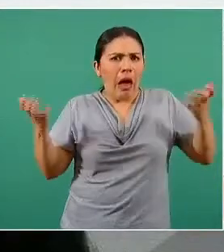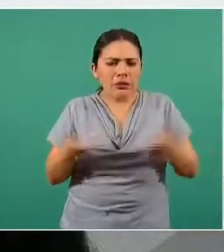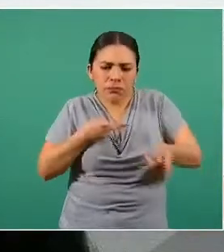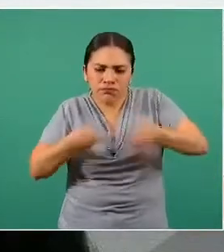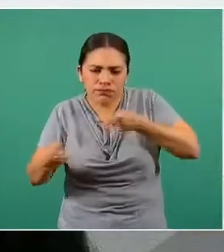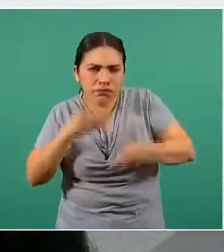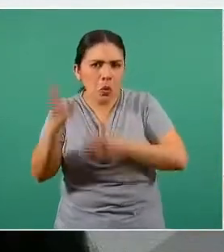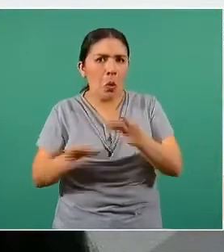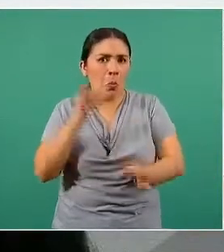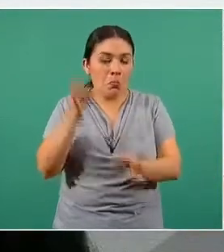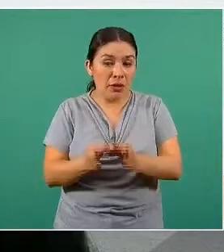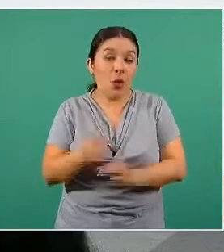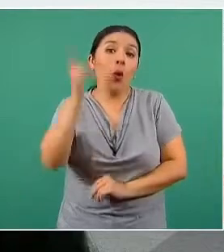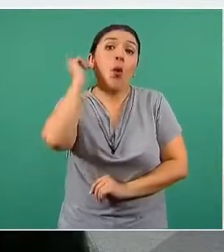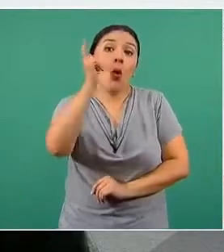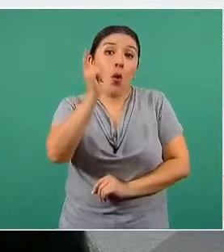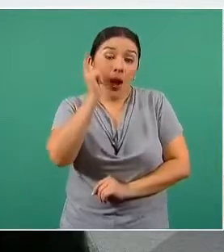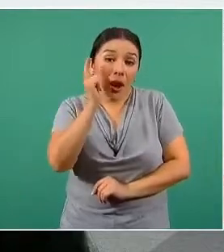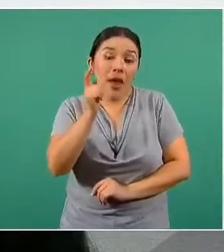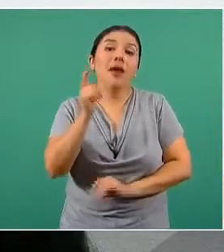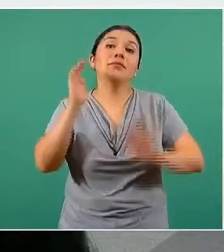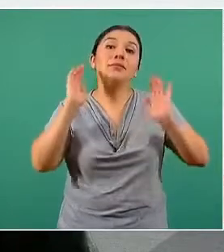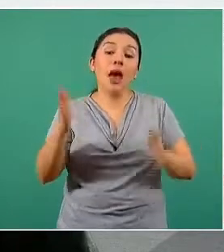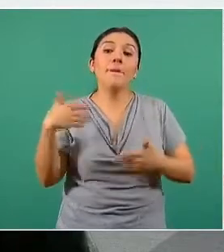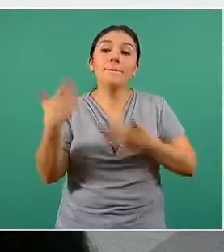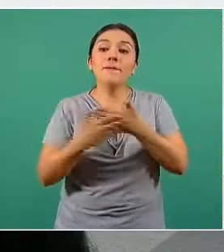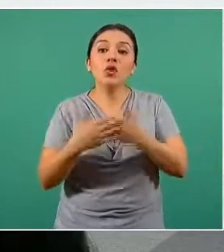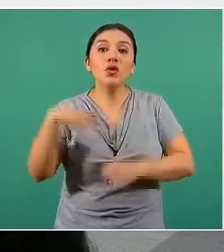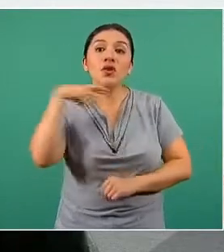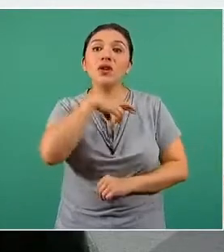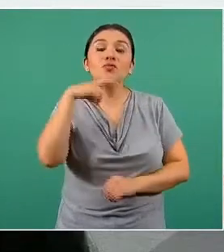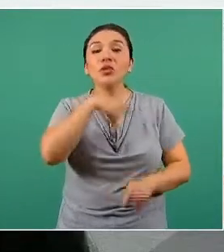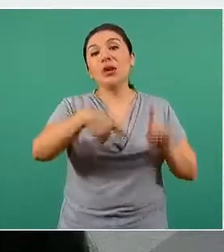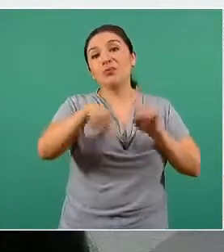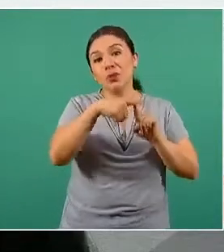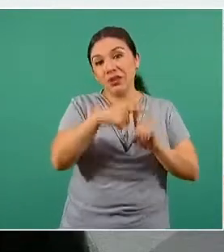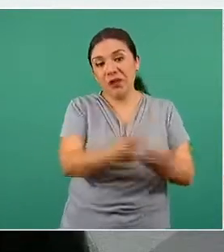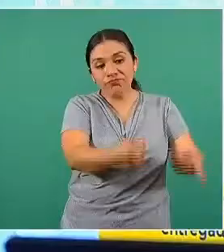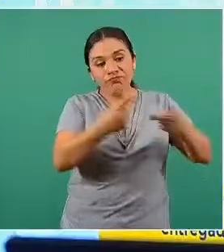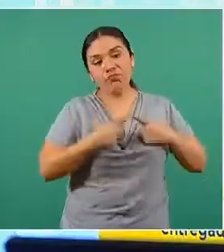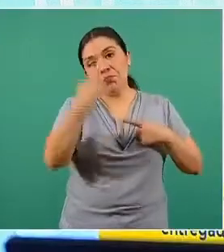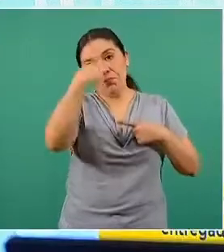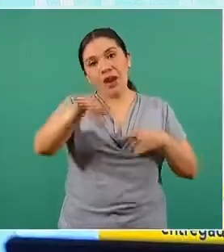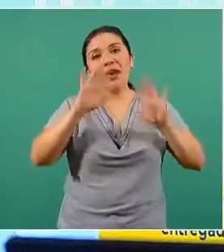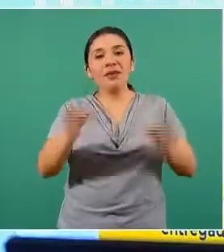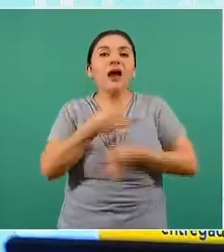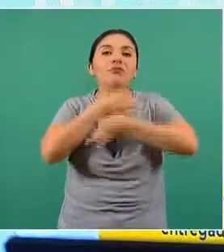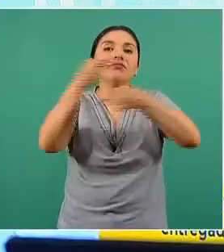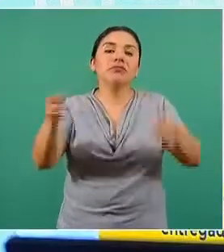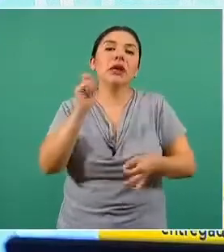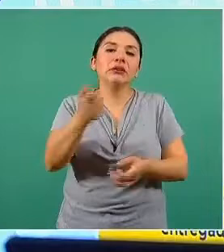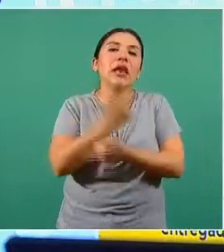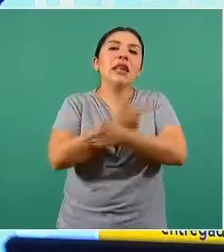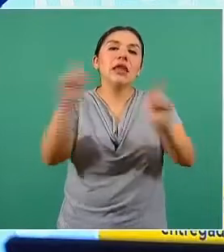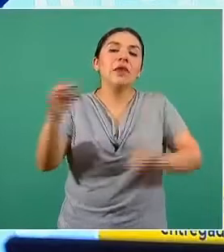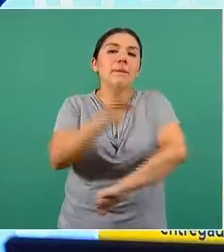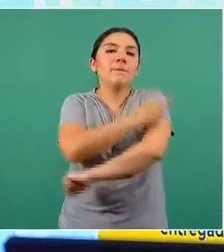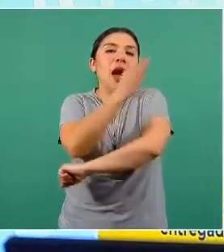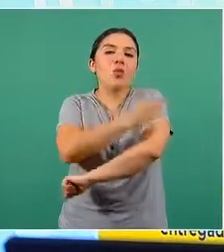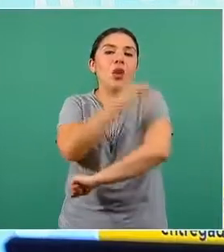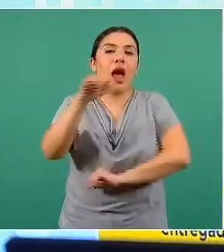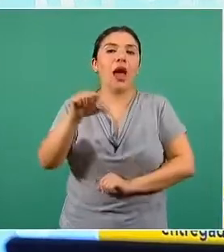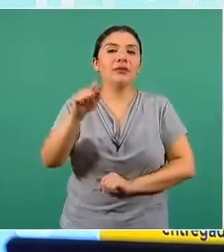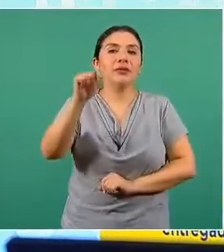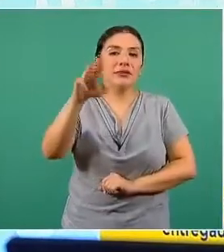toda su parte. Y ojalá tengamos ya una respuesta positiva para poder anunciar la liberación de lotes de la vacuna